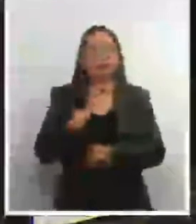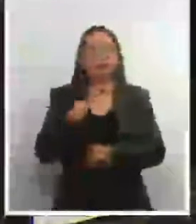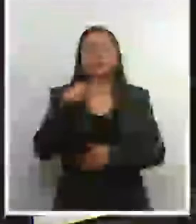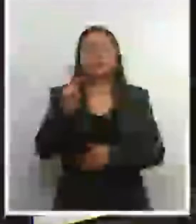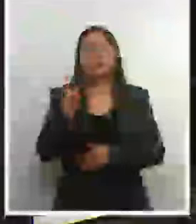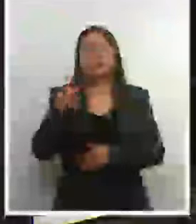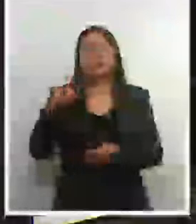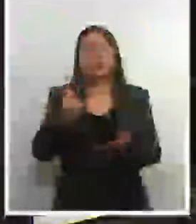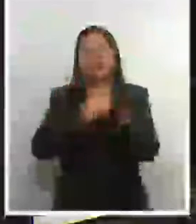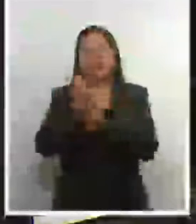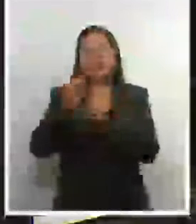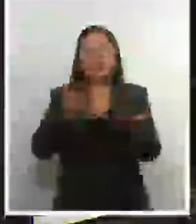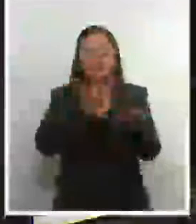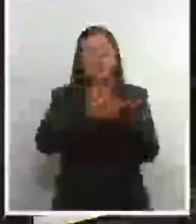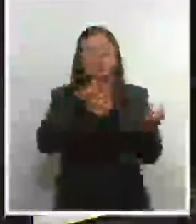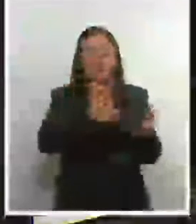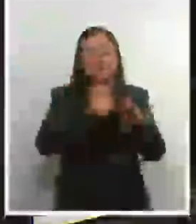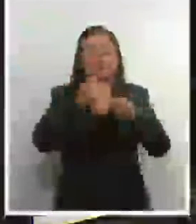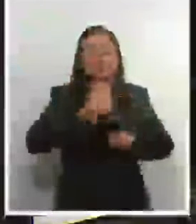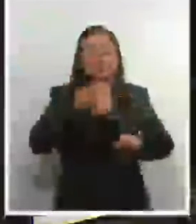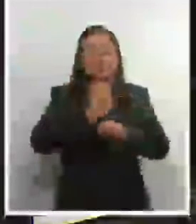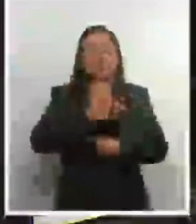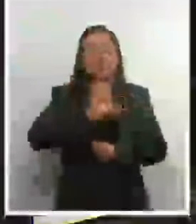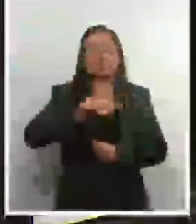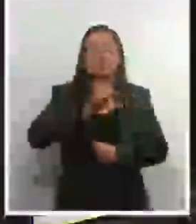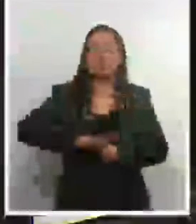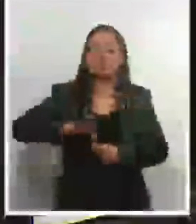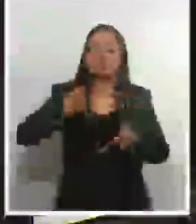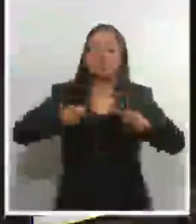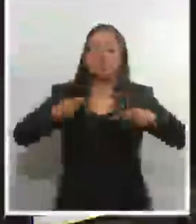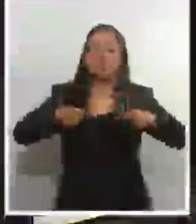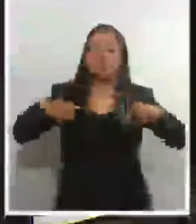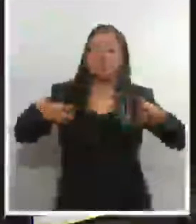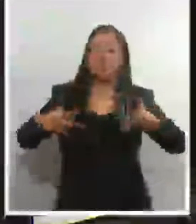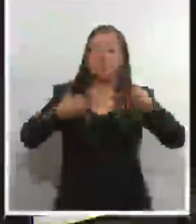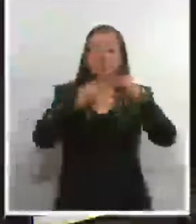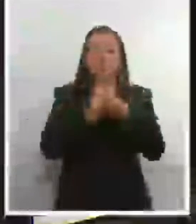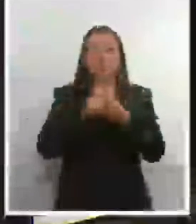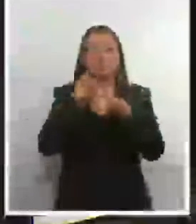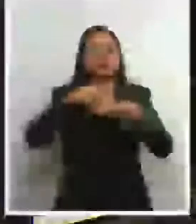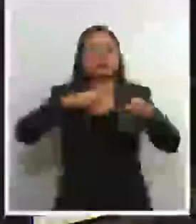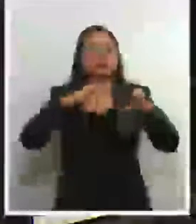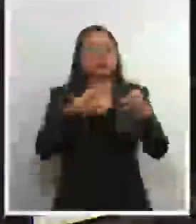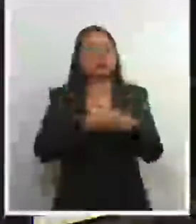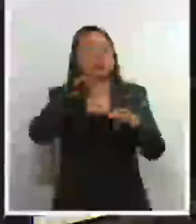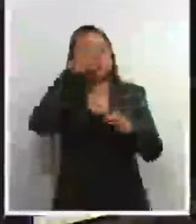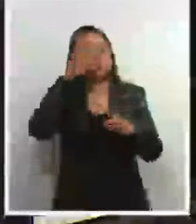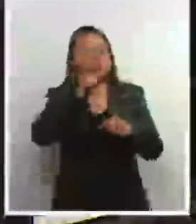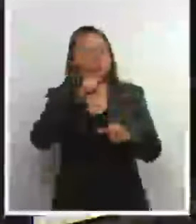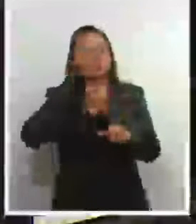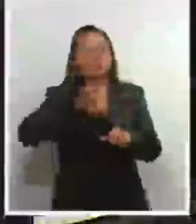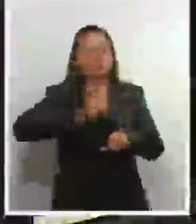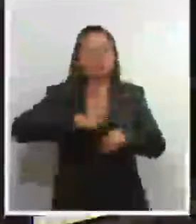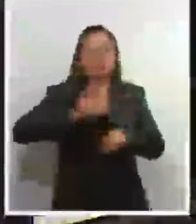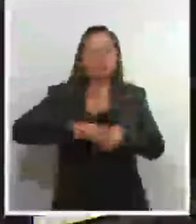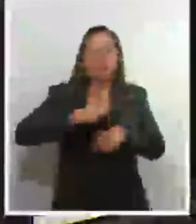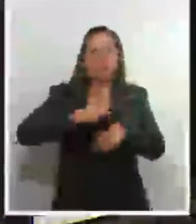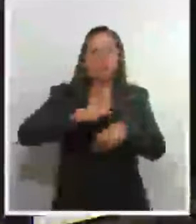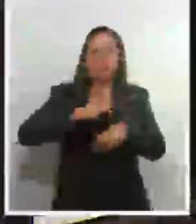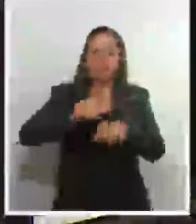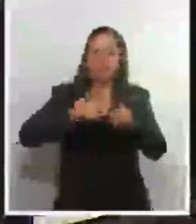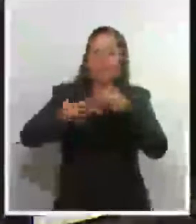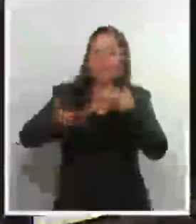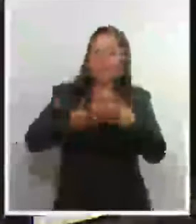dictamen se ha hablado de seguridad ciudadana, que forma parte de un concepto un poco más